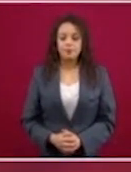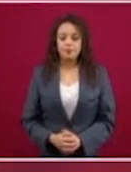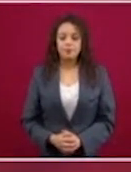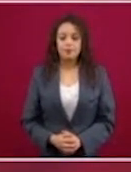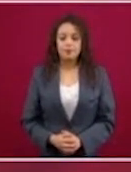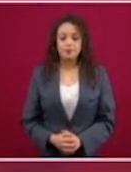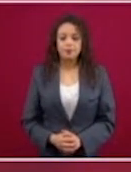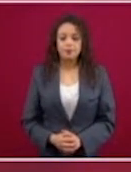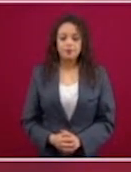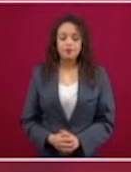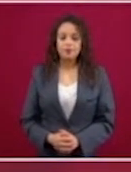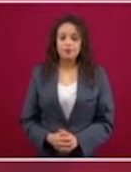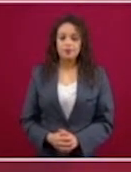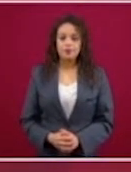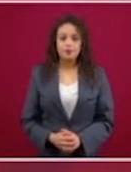para